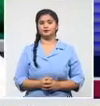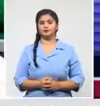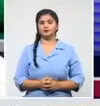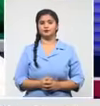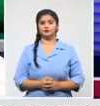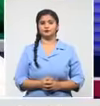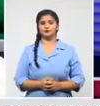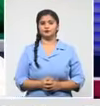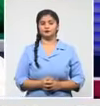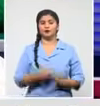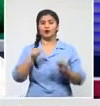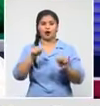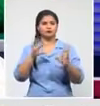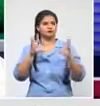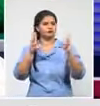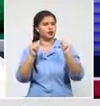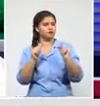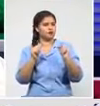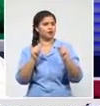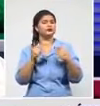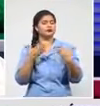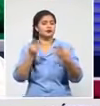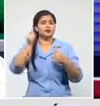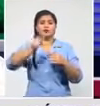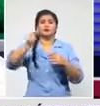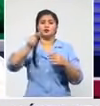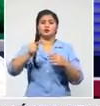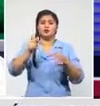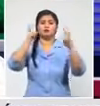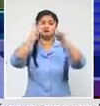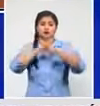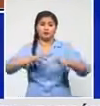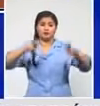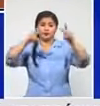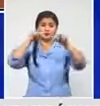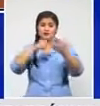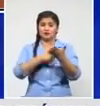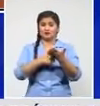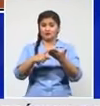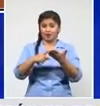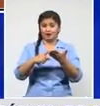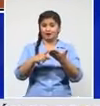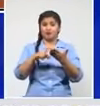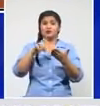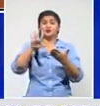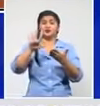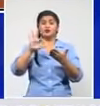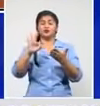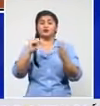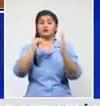cuanto al número de muestras procesadas en la semana, que fue de